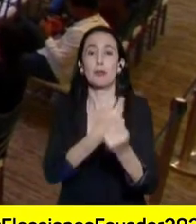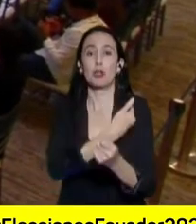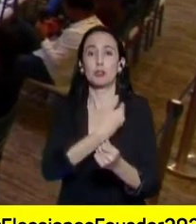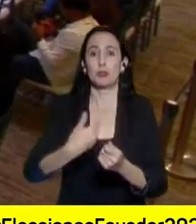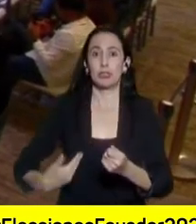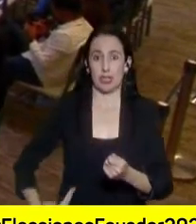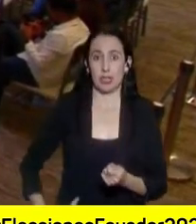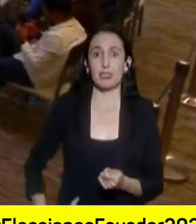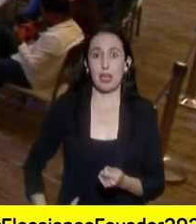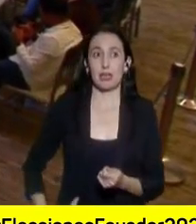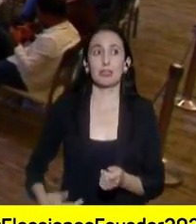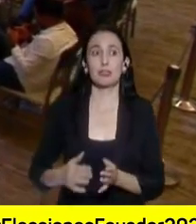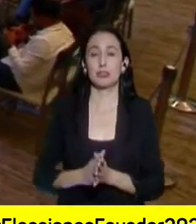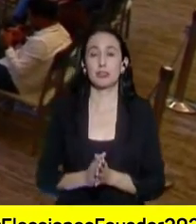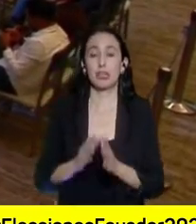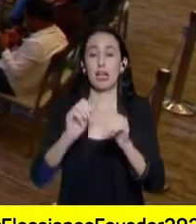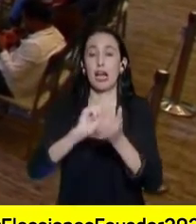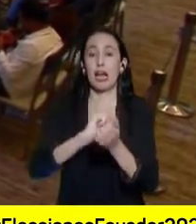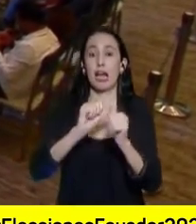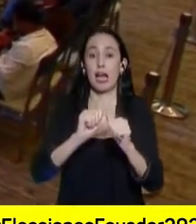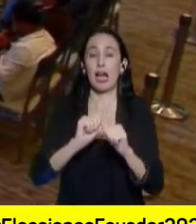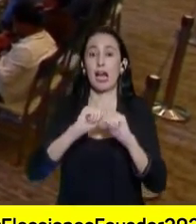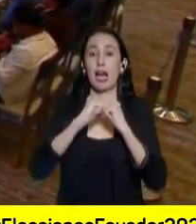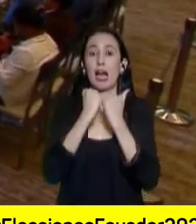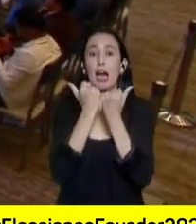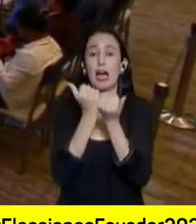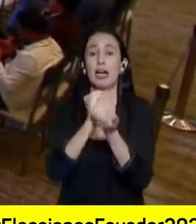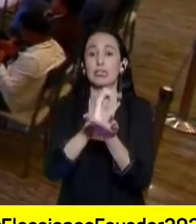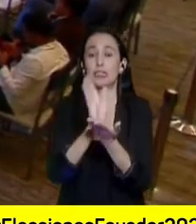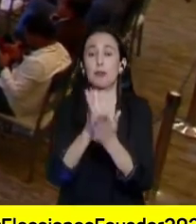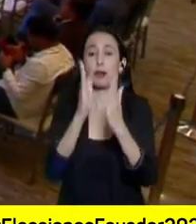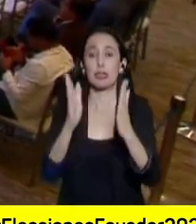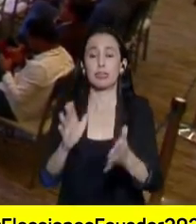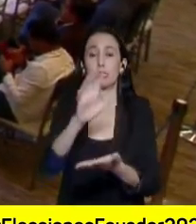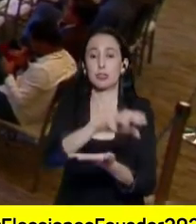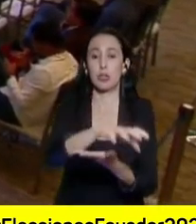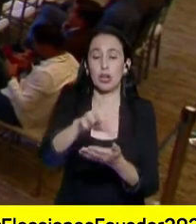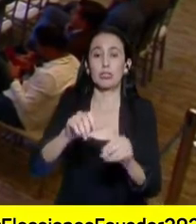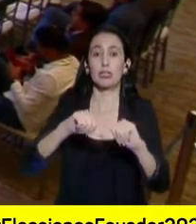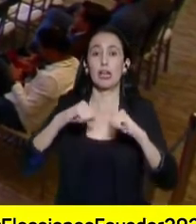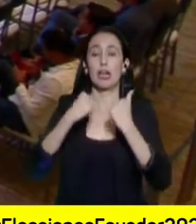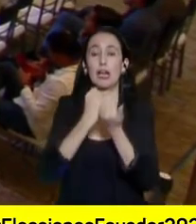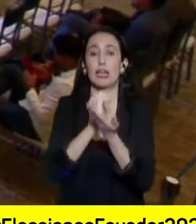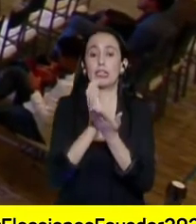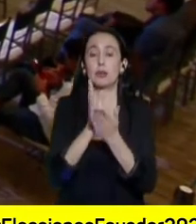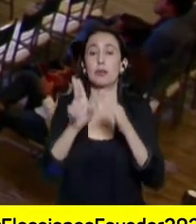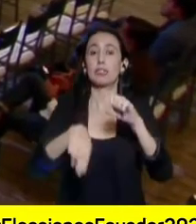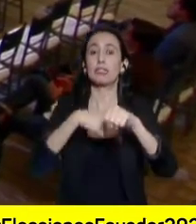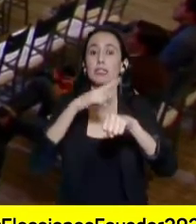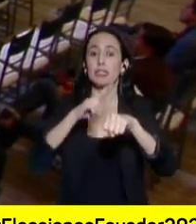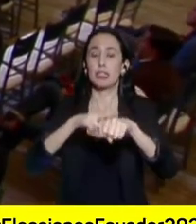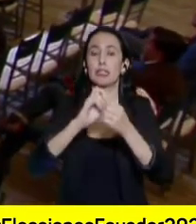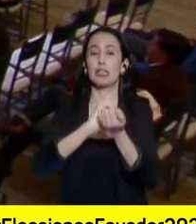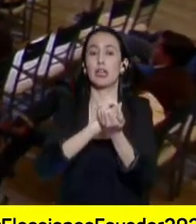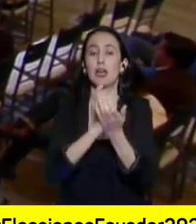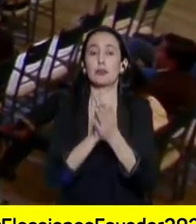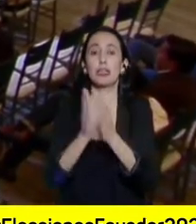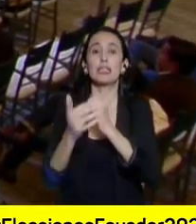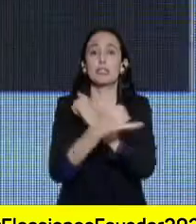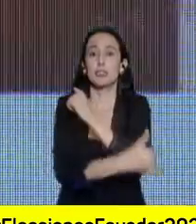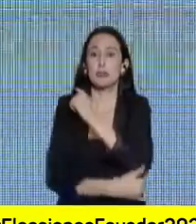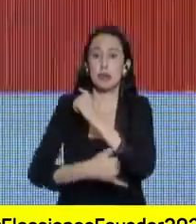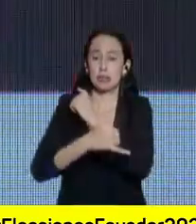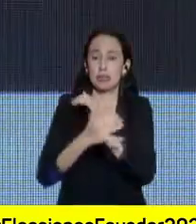presidencial, asambleístas provinciales, asambleístas nacionales, asambleístas por el